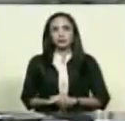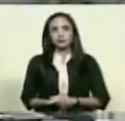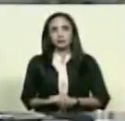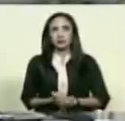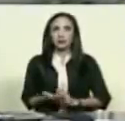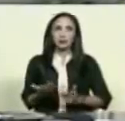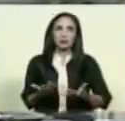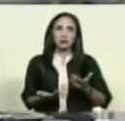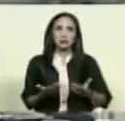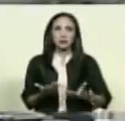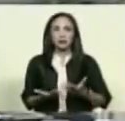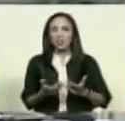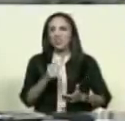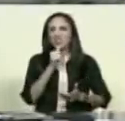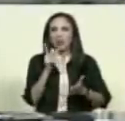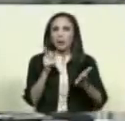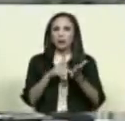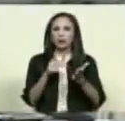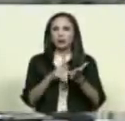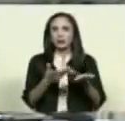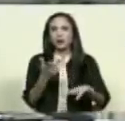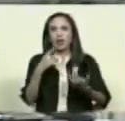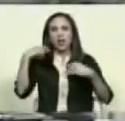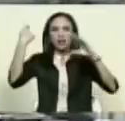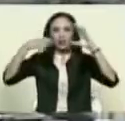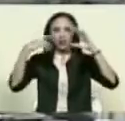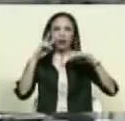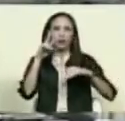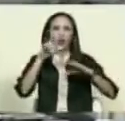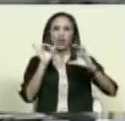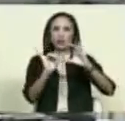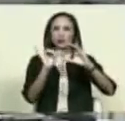cómo se puede decir, participantes de YouTube?